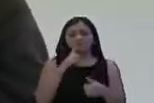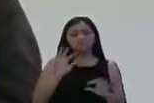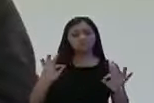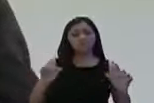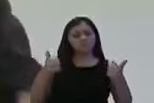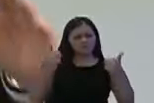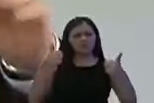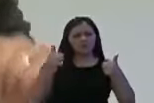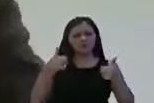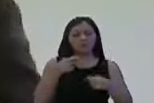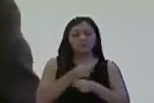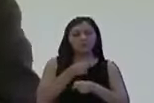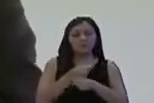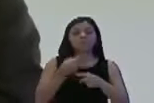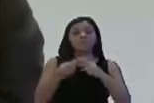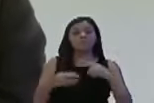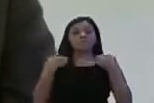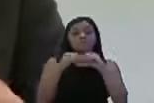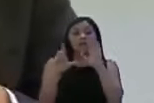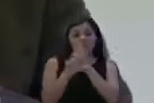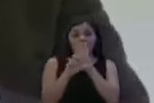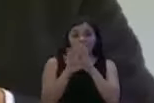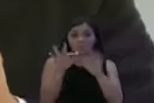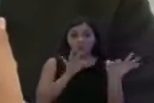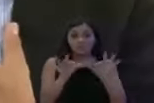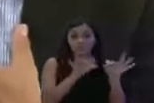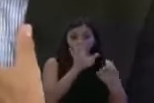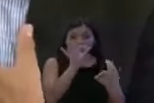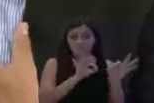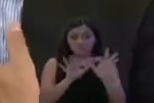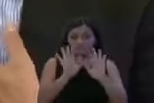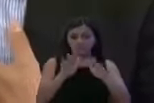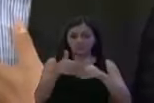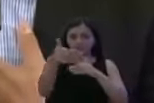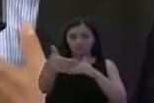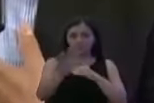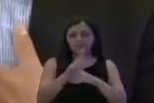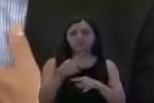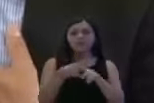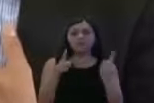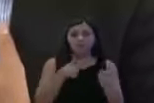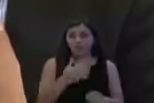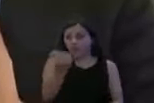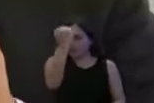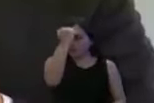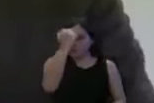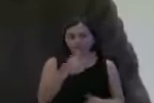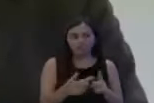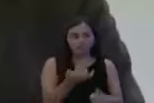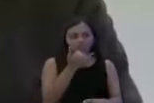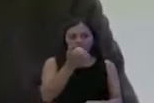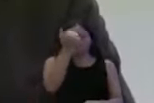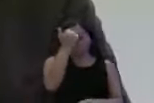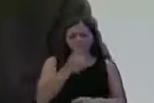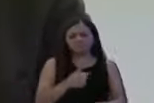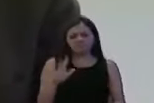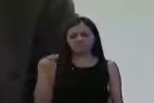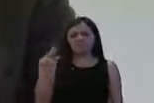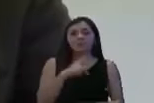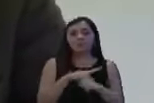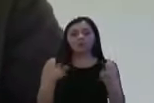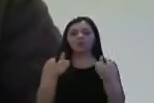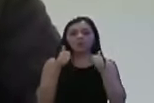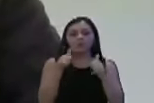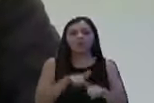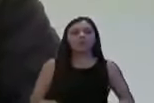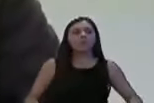de las leyes y ya vamos a hablar de eso porque nosotros hacemos cosas buenas compañeros no tenemos de que arrepentirnos hacemos cosas para el bien